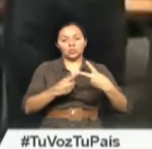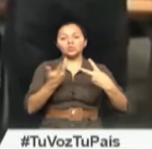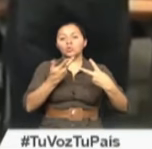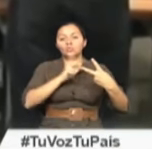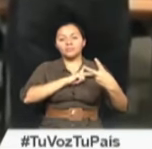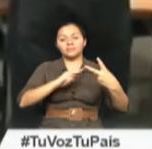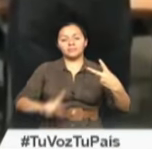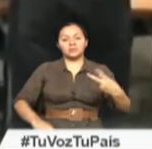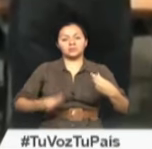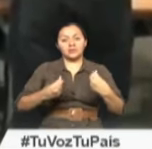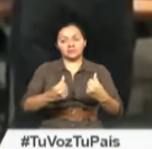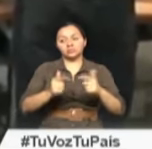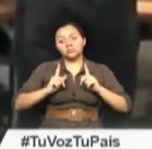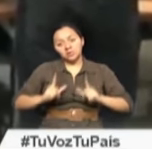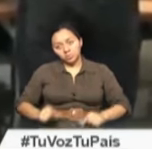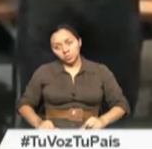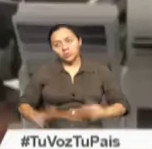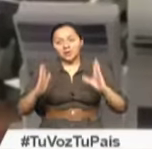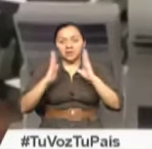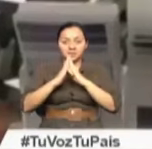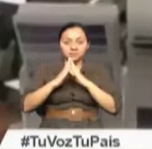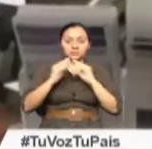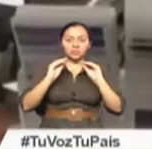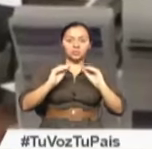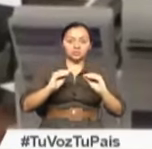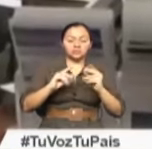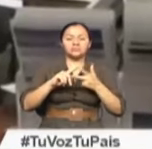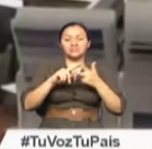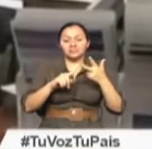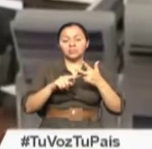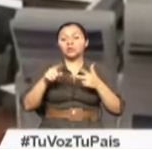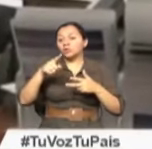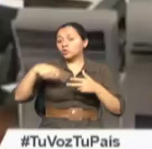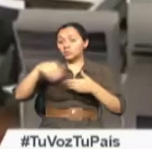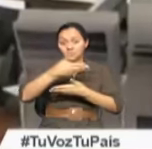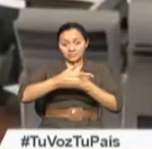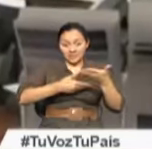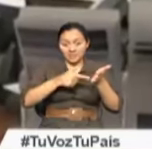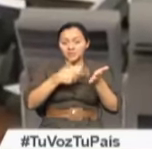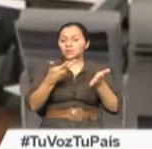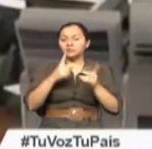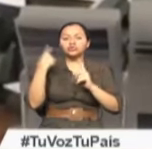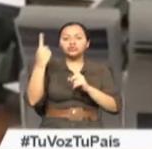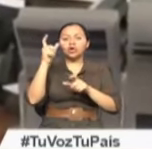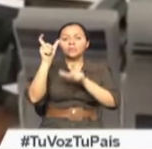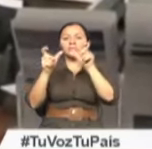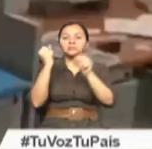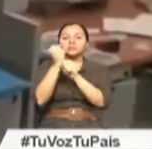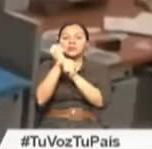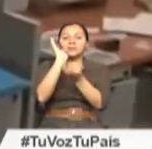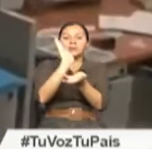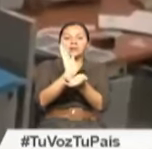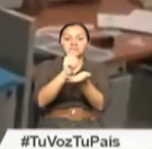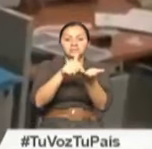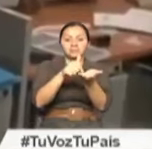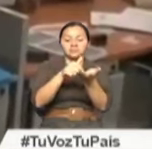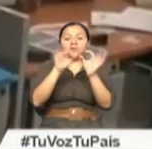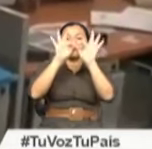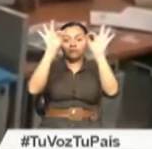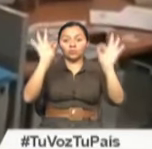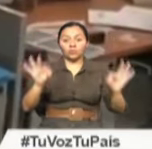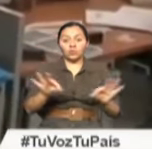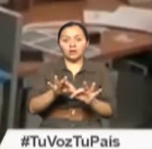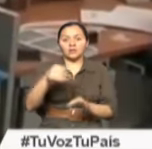personales. El trámite aplica para aquellos trabajadores que están en relación de dependencia. Se entrega el formulario GP hasta el